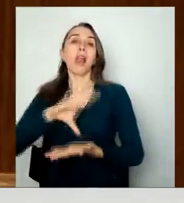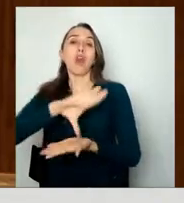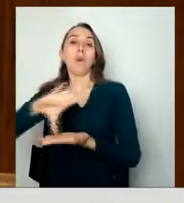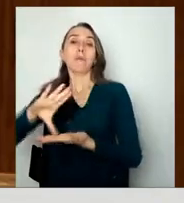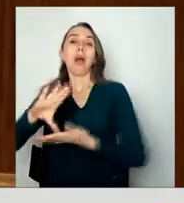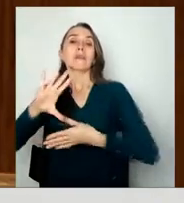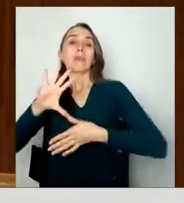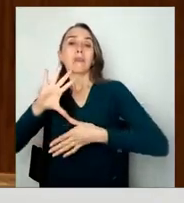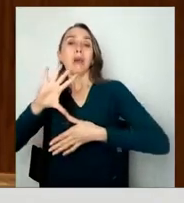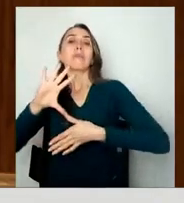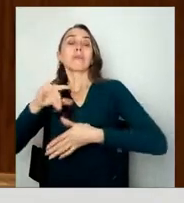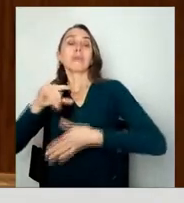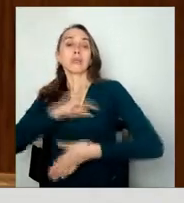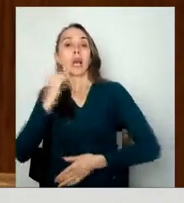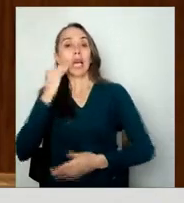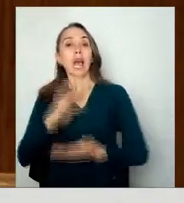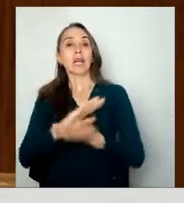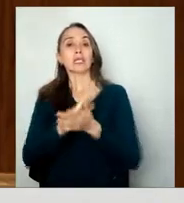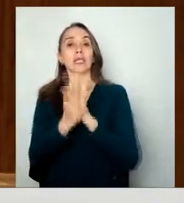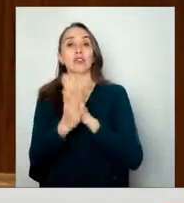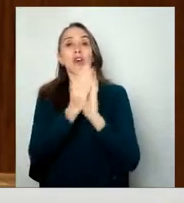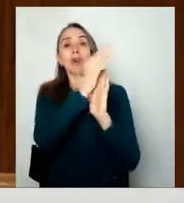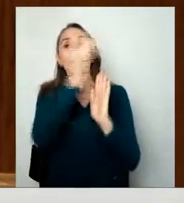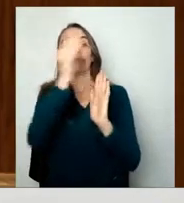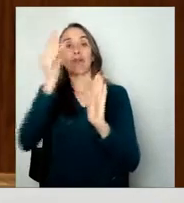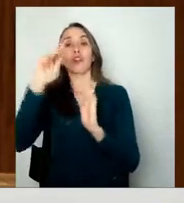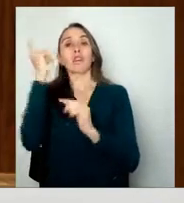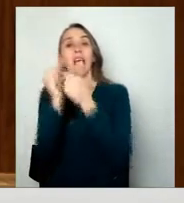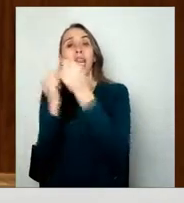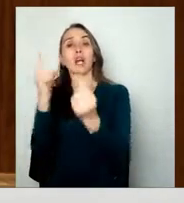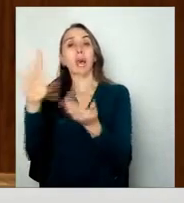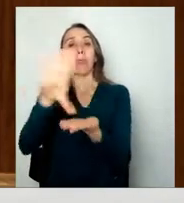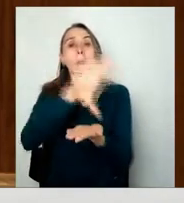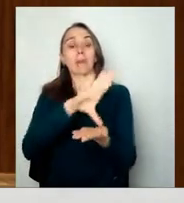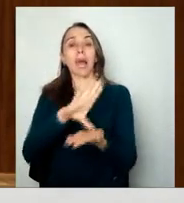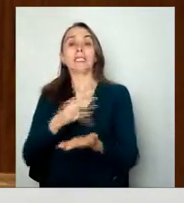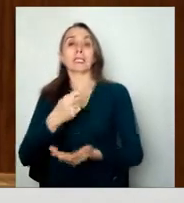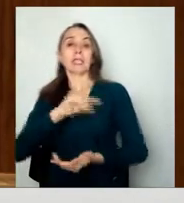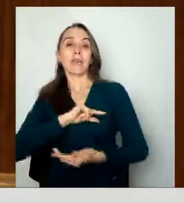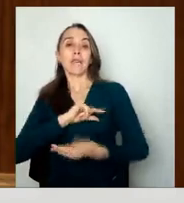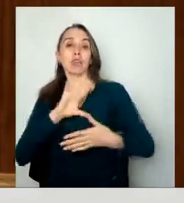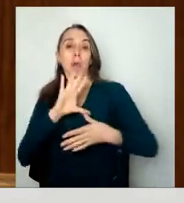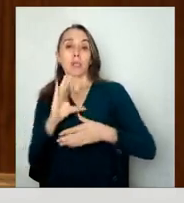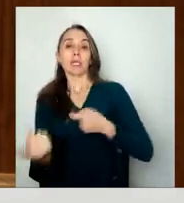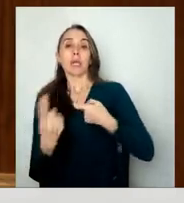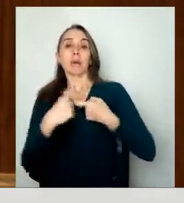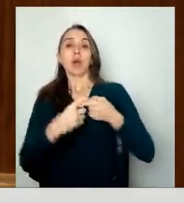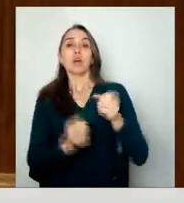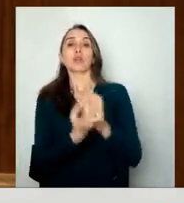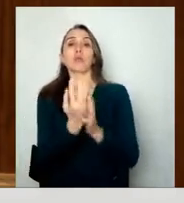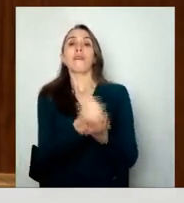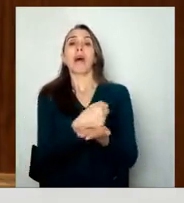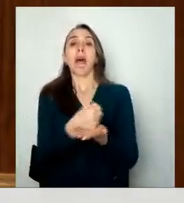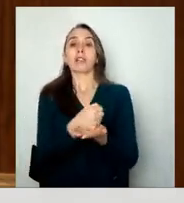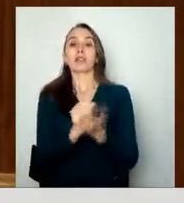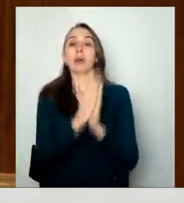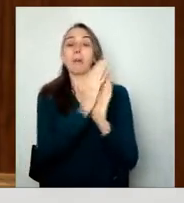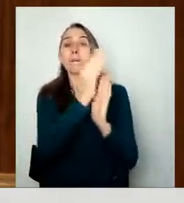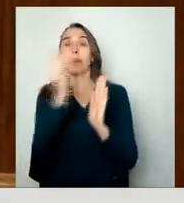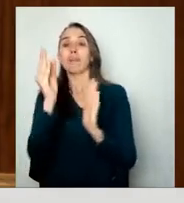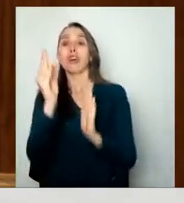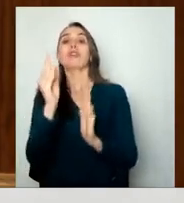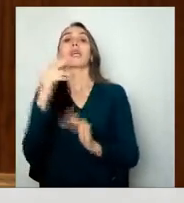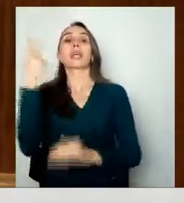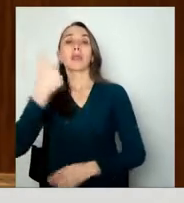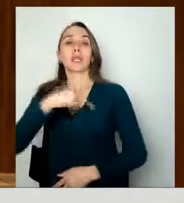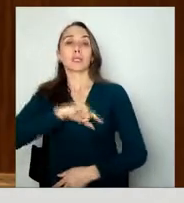que casi la totalidad de la biblioteca Nacional de iberoamérica se afiliaron a la nueva asociación y incluyendo la biblioteca Nacional de España y